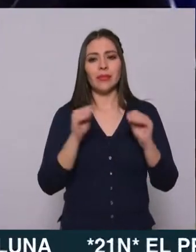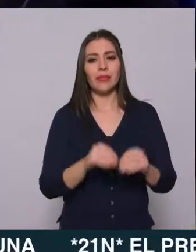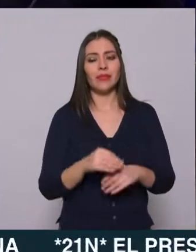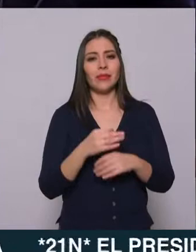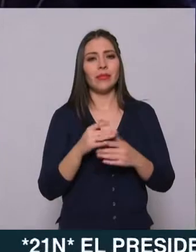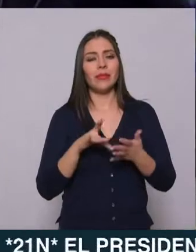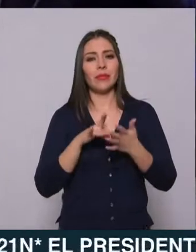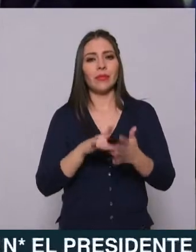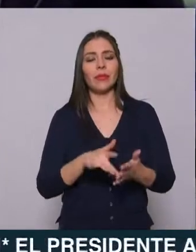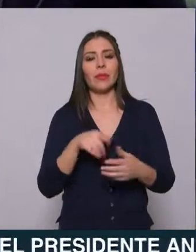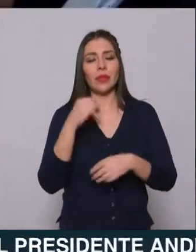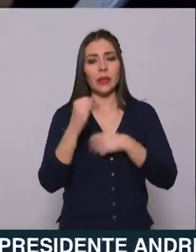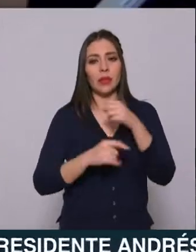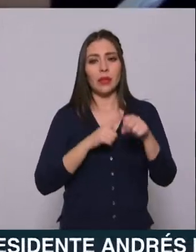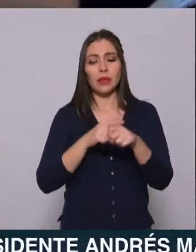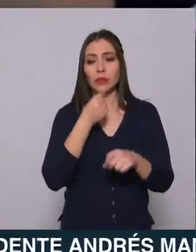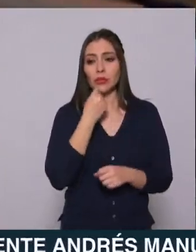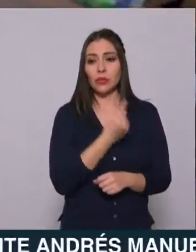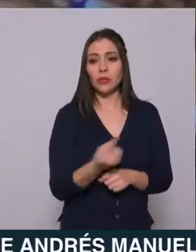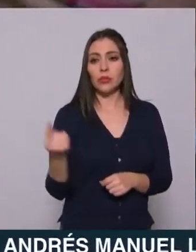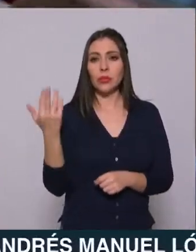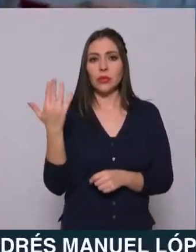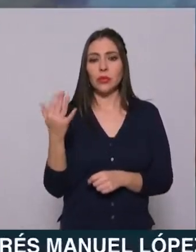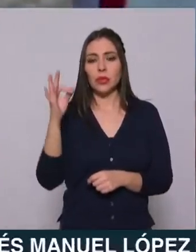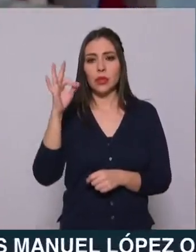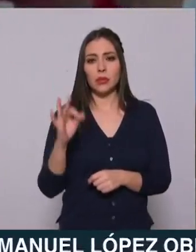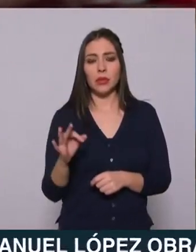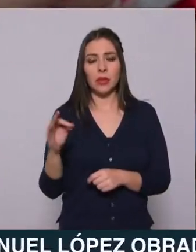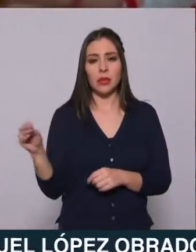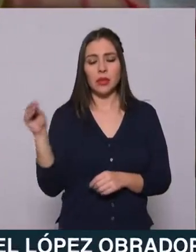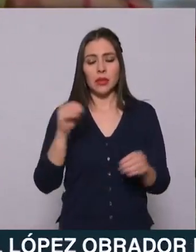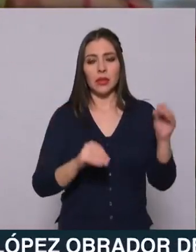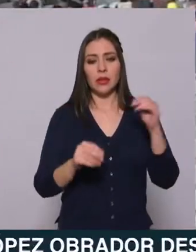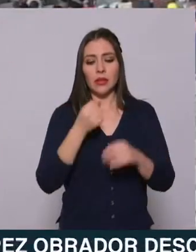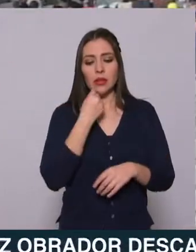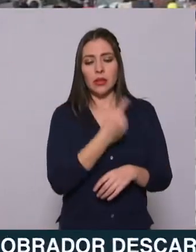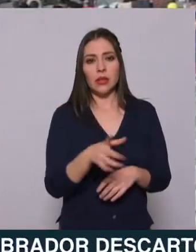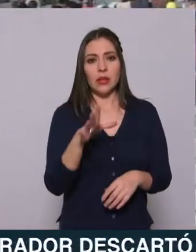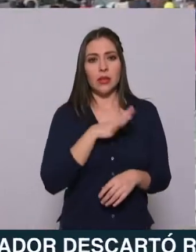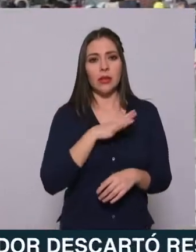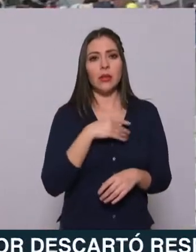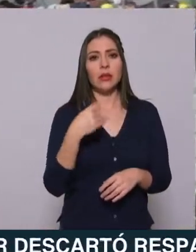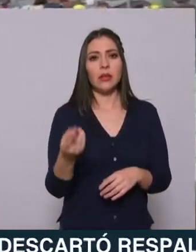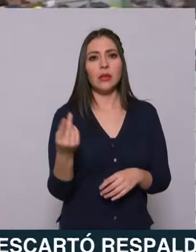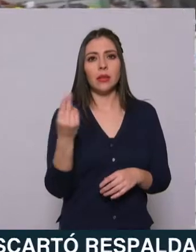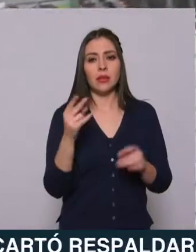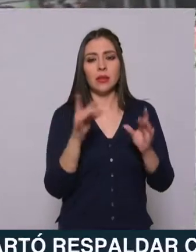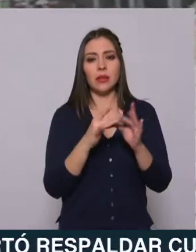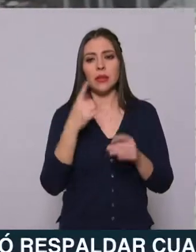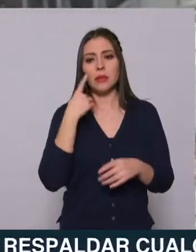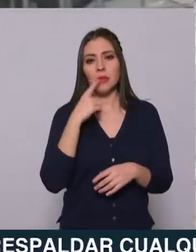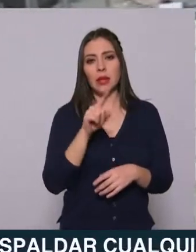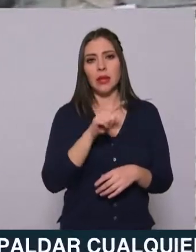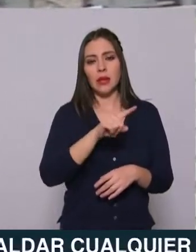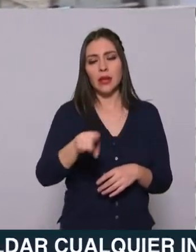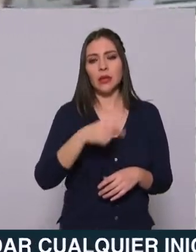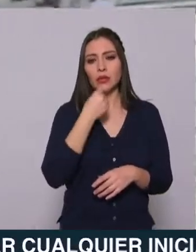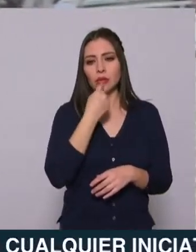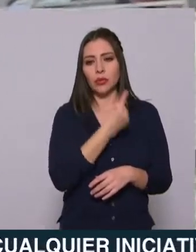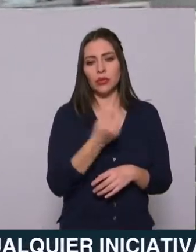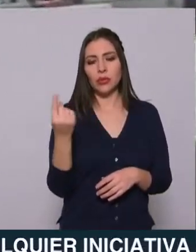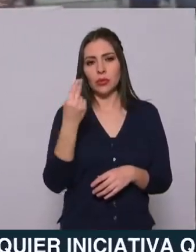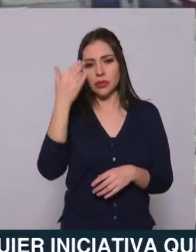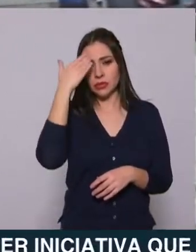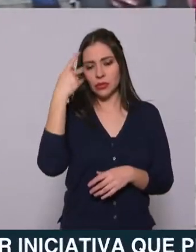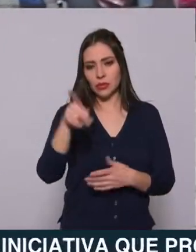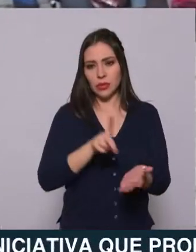los niños forman el 50% de los refugiados que existen. Entonces realmente hay que ver por el interés superior de la niñez. Este